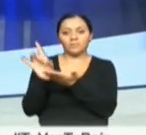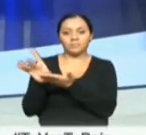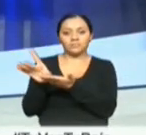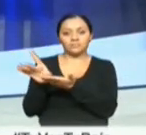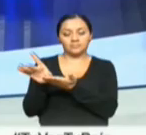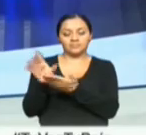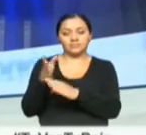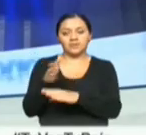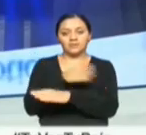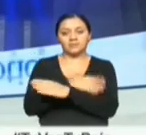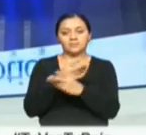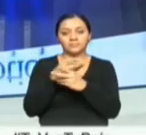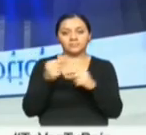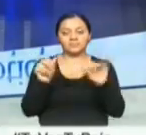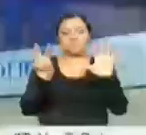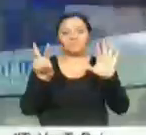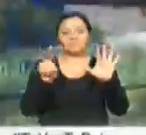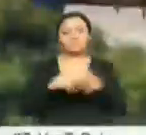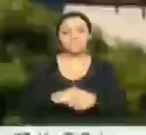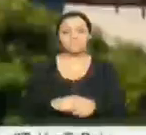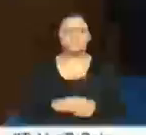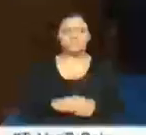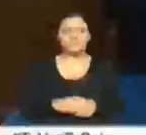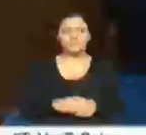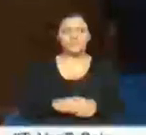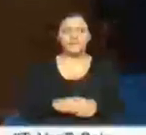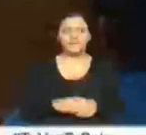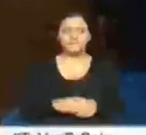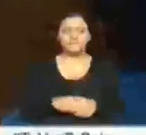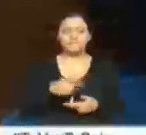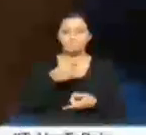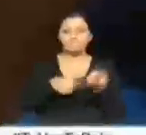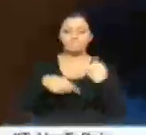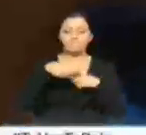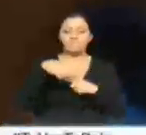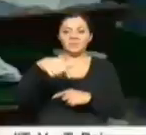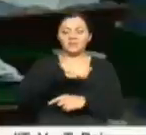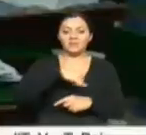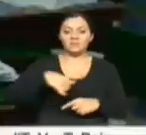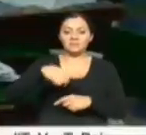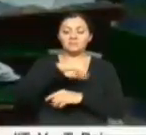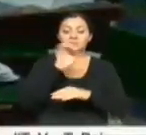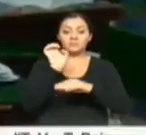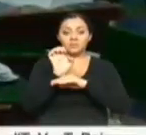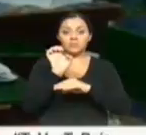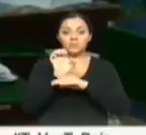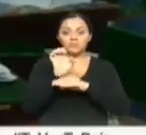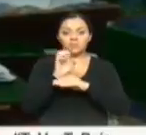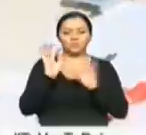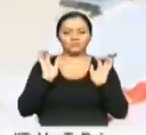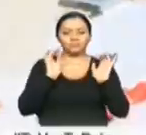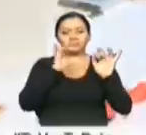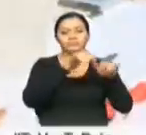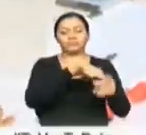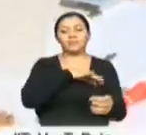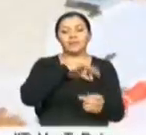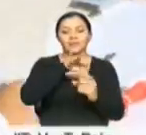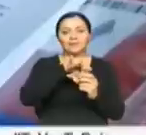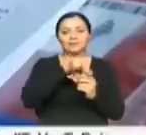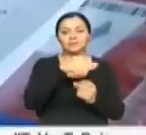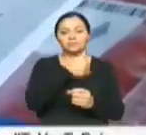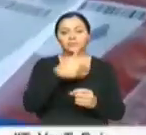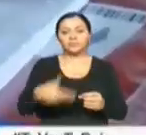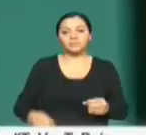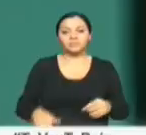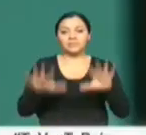Noboa del desaparecido PRIAN. Desde el retorno a la democracia, los ecuatorianos han concurrido a elecciones presidenciales